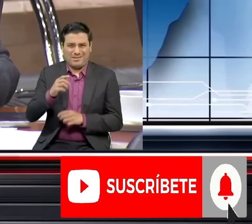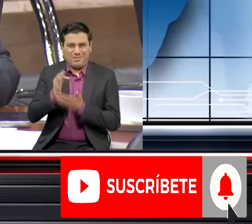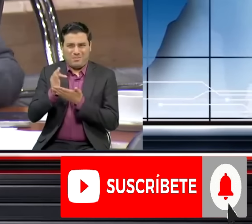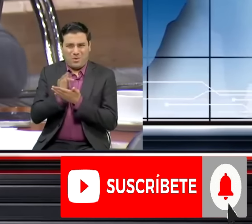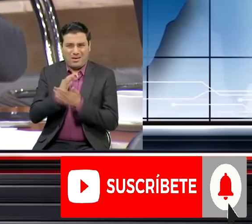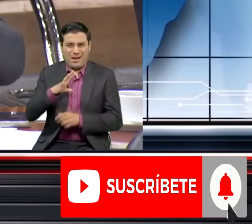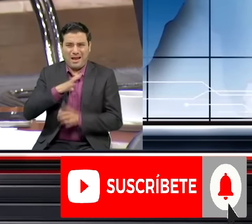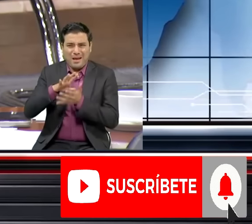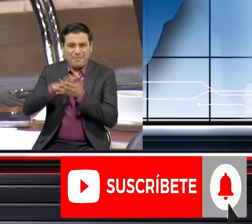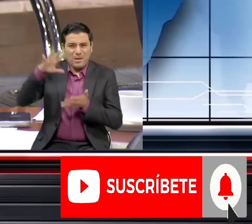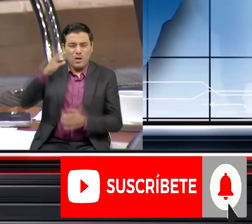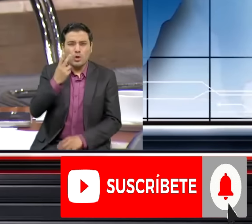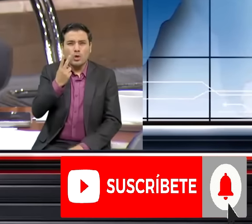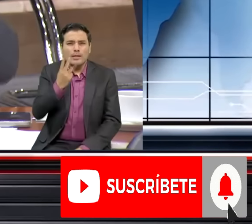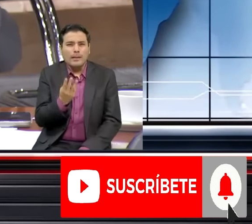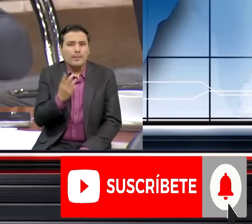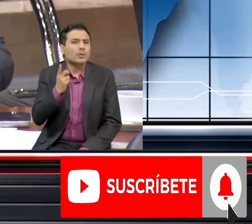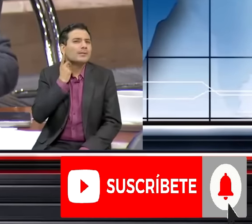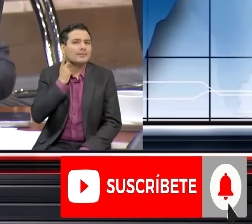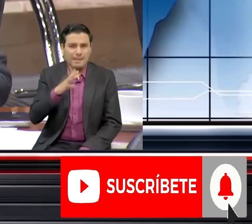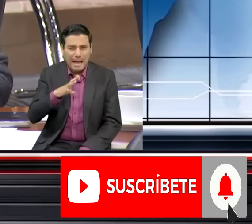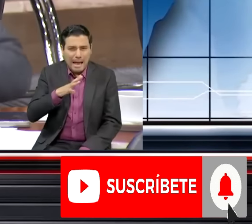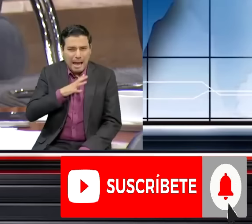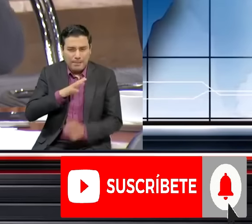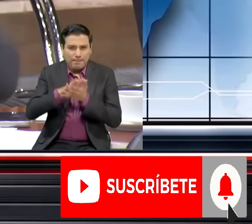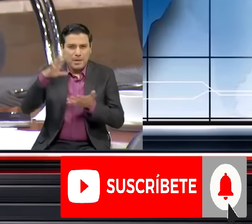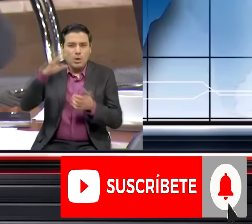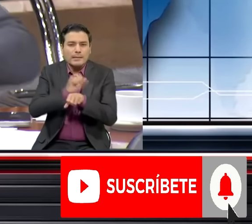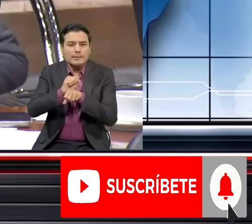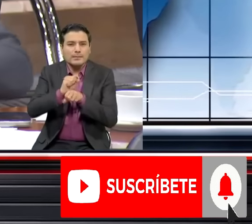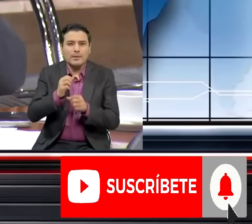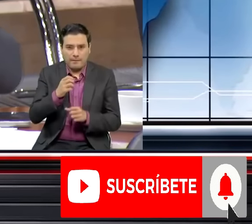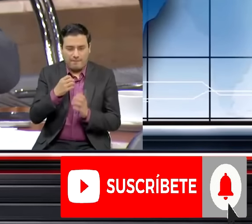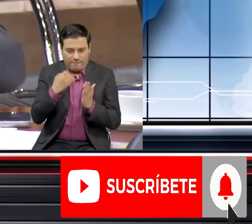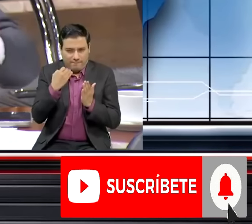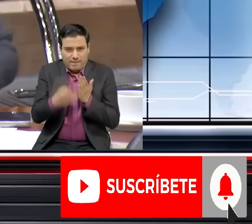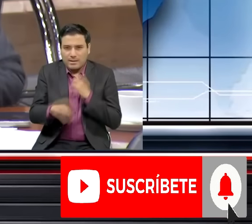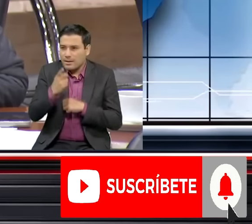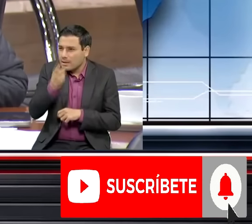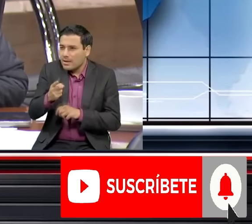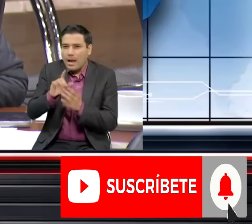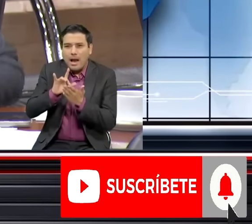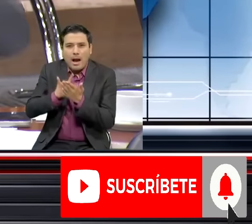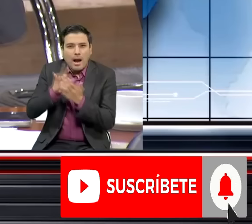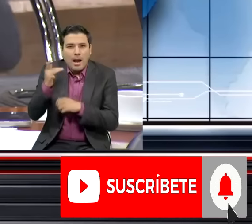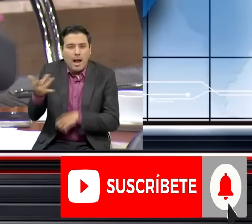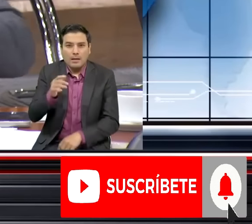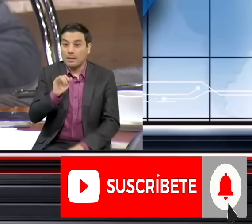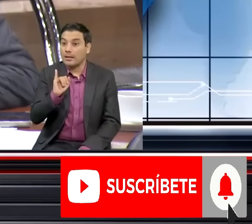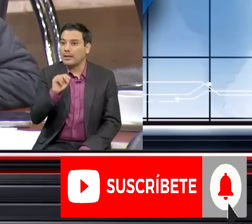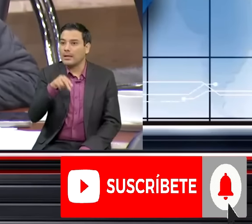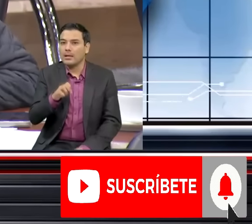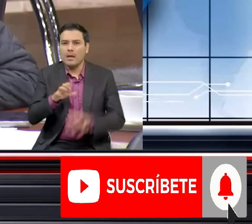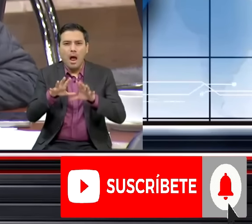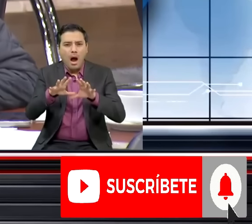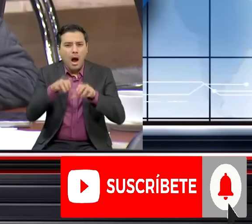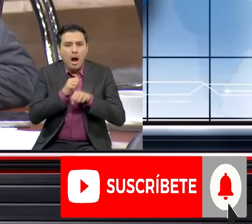Morena, 2/3, mayoría simple, que agradezcan que no han capturado al árbitro, que